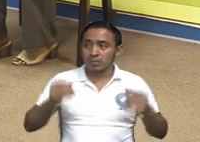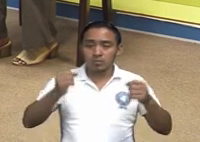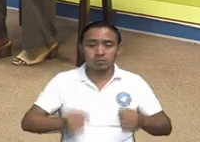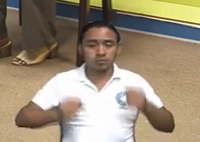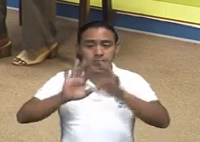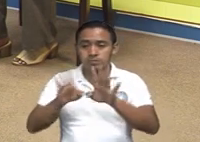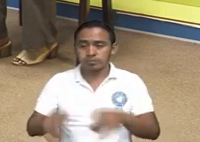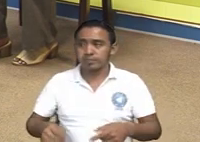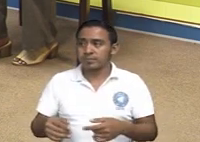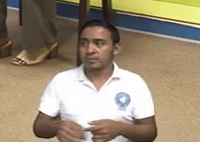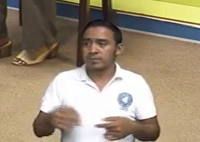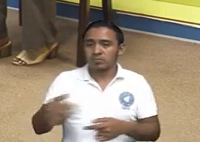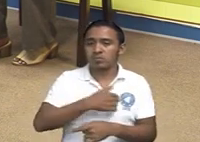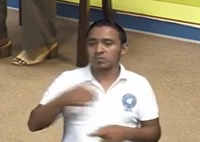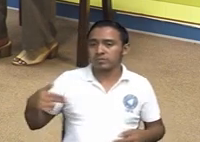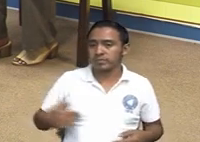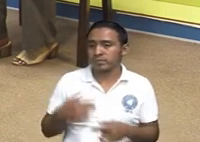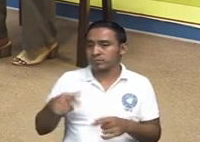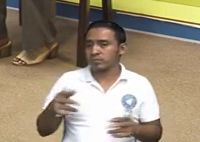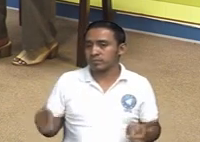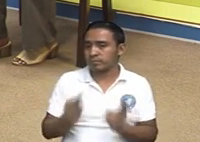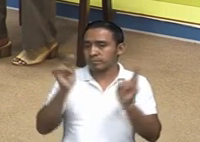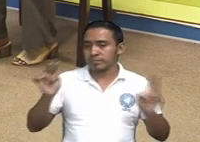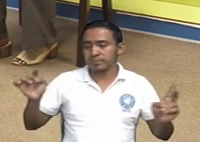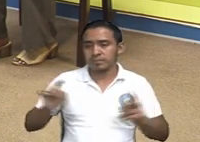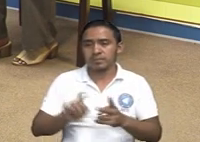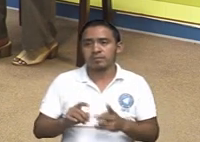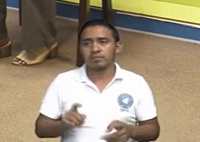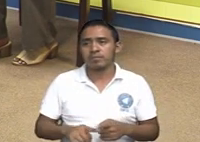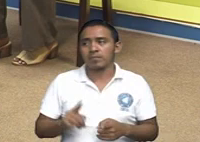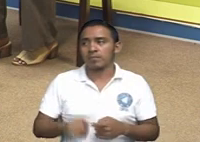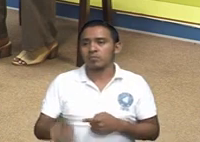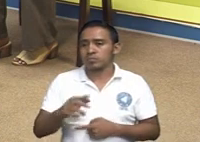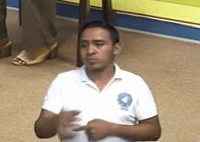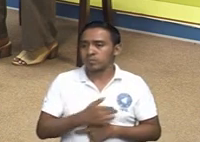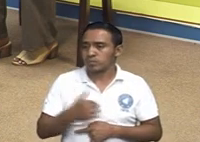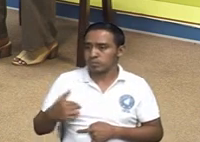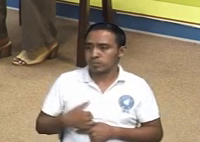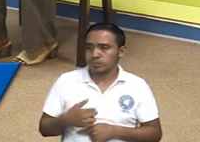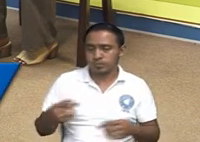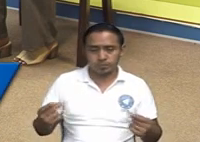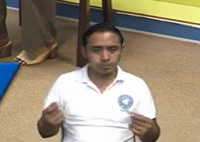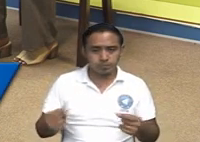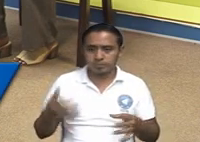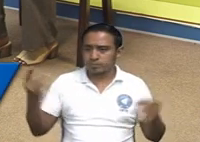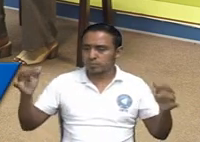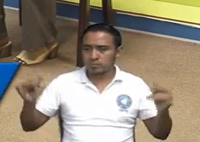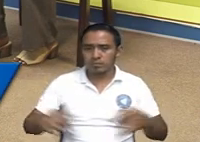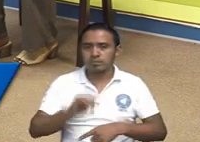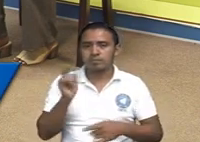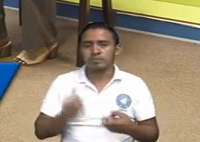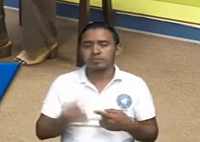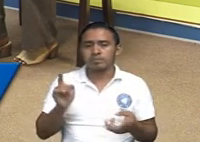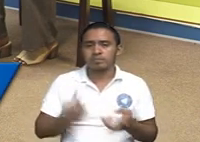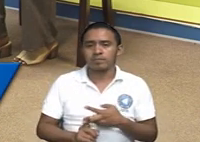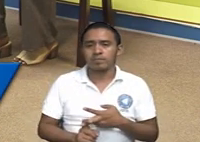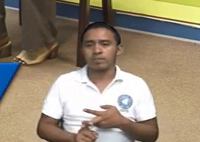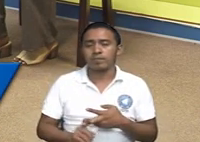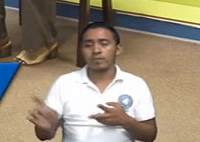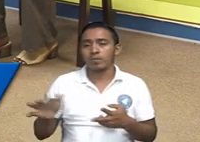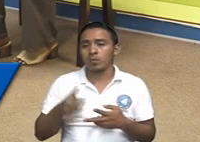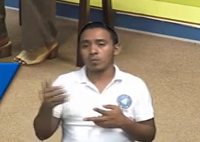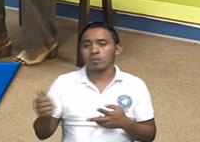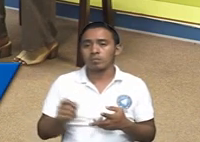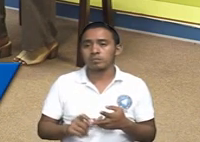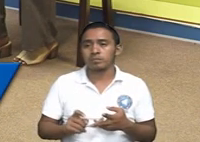ser mujer, para saber qué va a hacer en esta vida, ¿verdad? Y en tu papel que te corresponde como tal. Pero lo otro